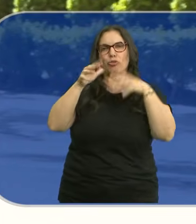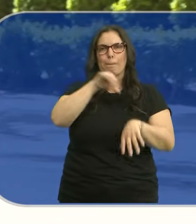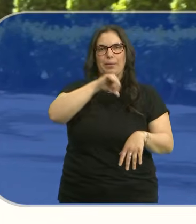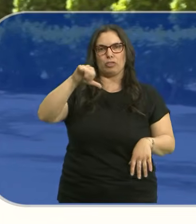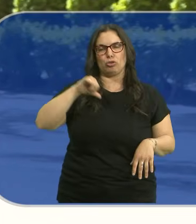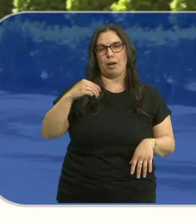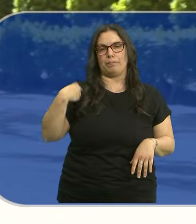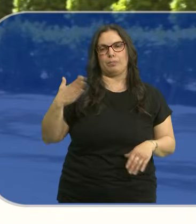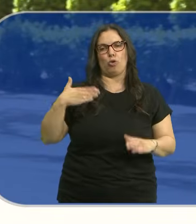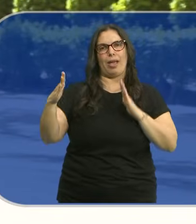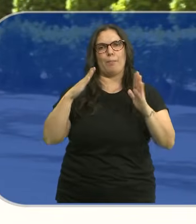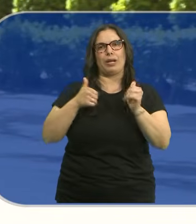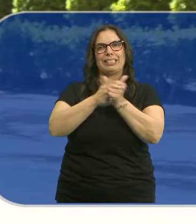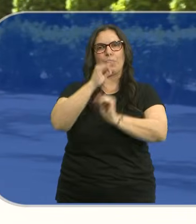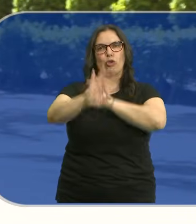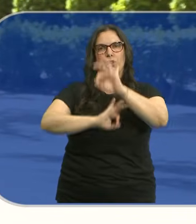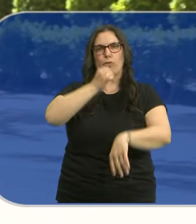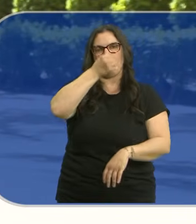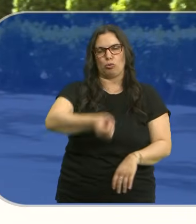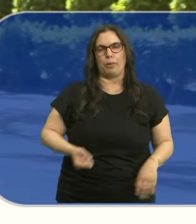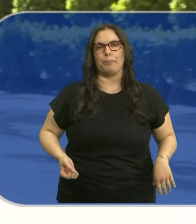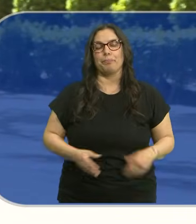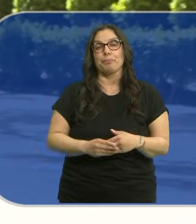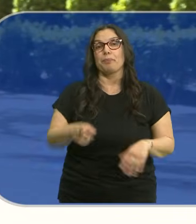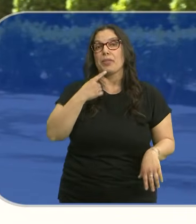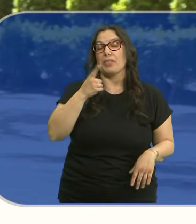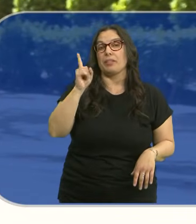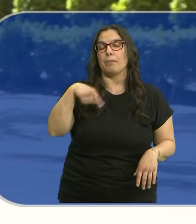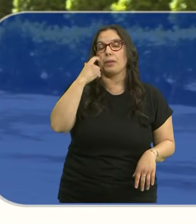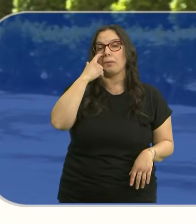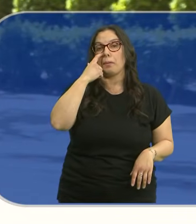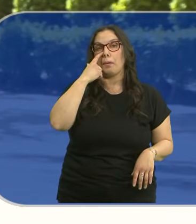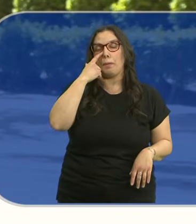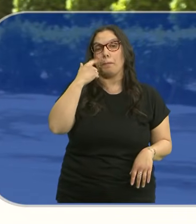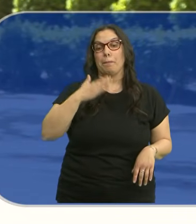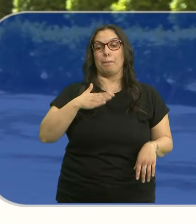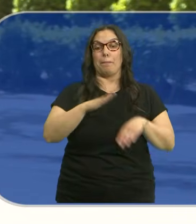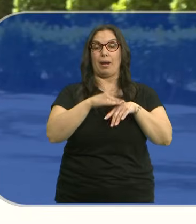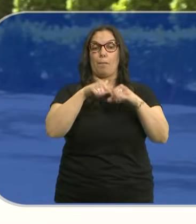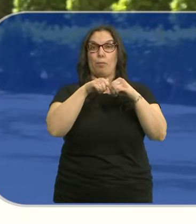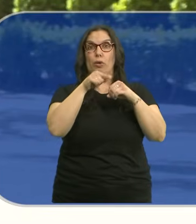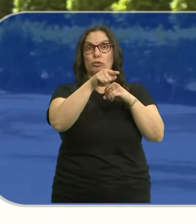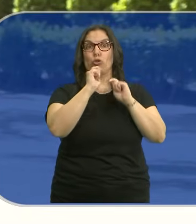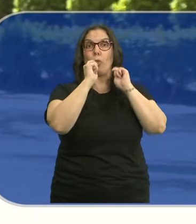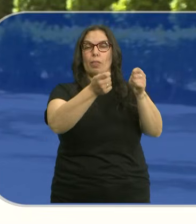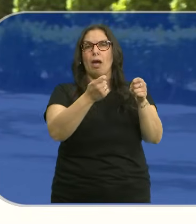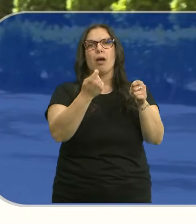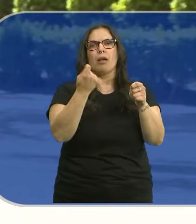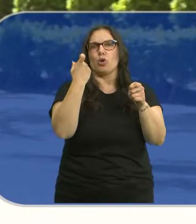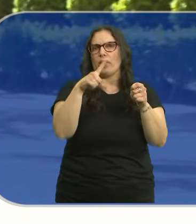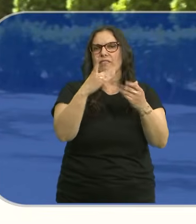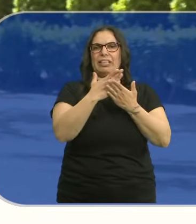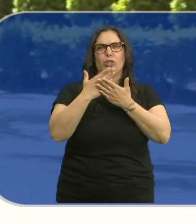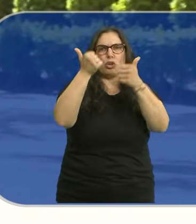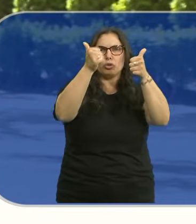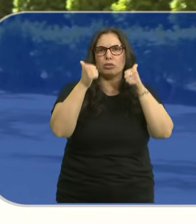personal cuando Ábalos era secretario de organización del Partido Socialista. Dice Ábalos que para ocupar este puesto no se requería ningún estudio